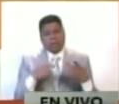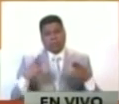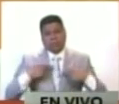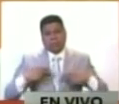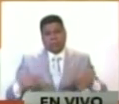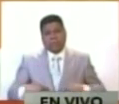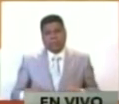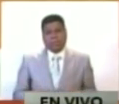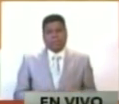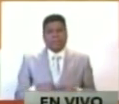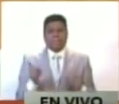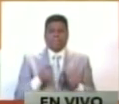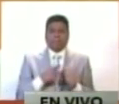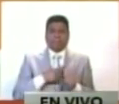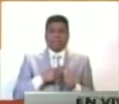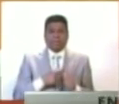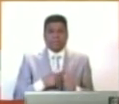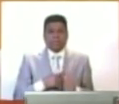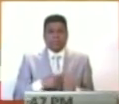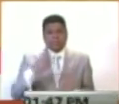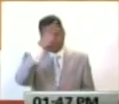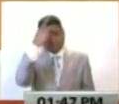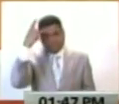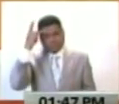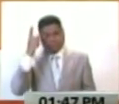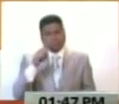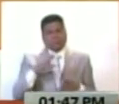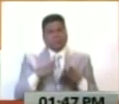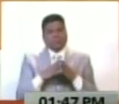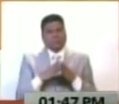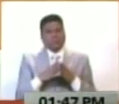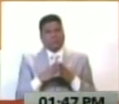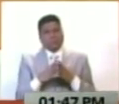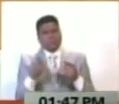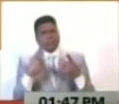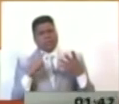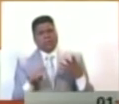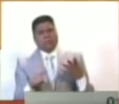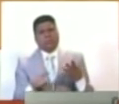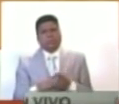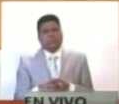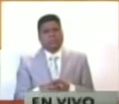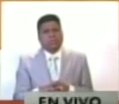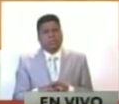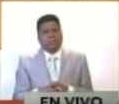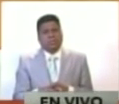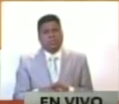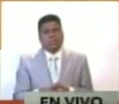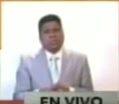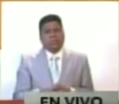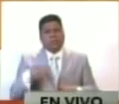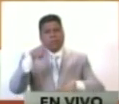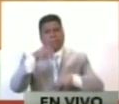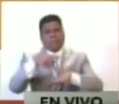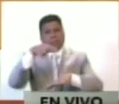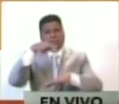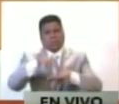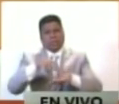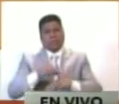causa palestina, como la descolonización de Puerto Rico, el caso de las Malvinas. Y yo quería agradecer a